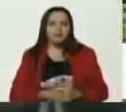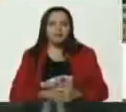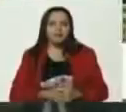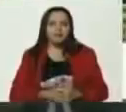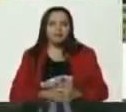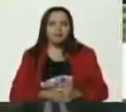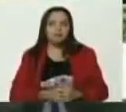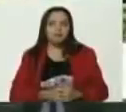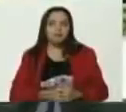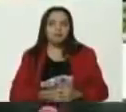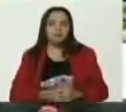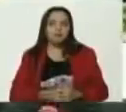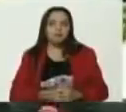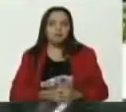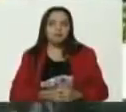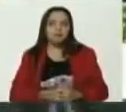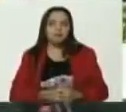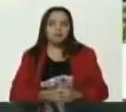¡Ay,